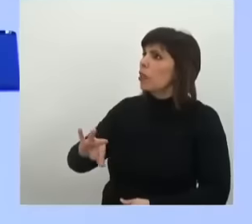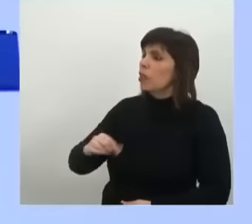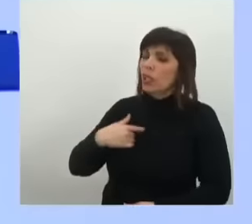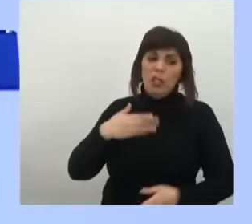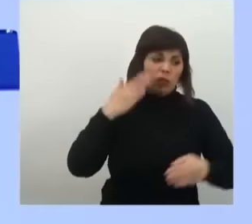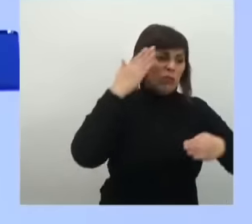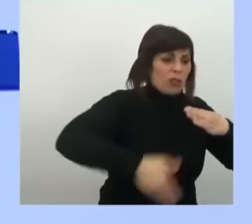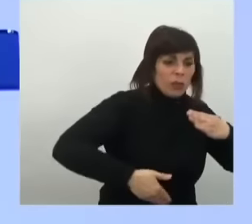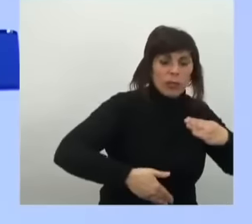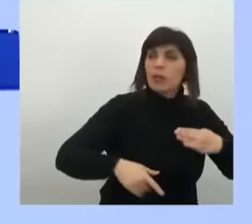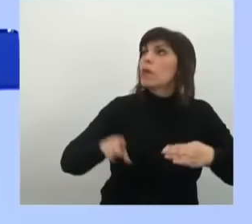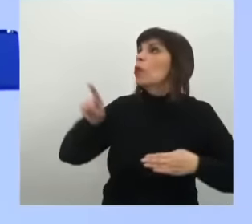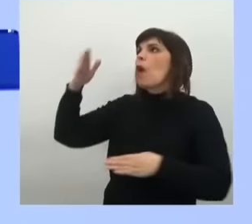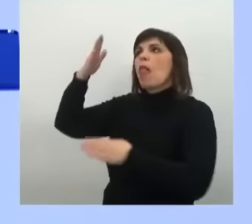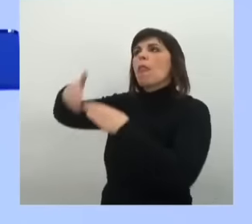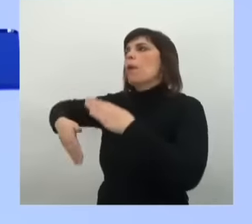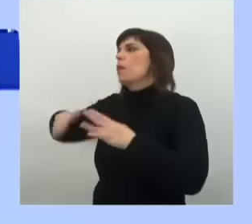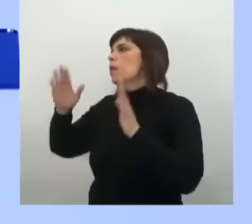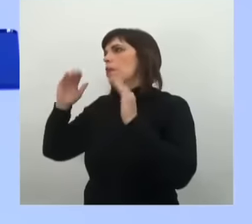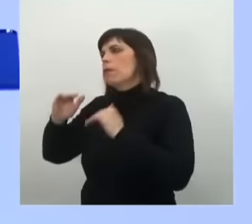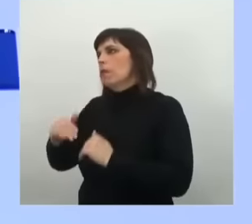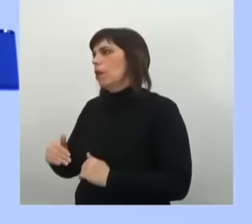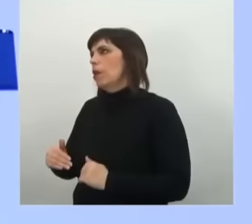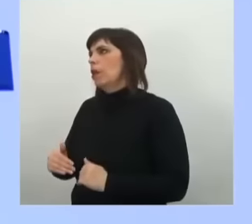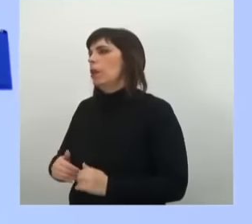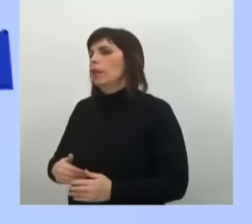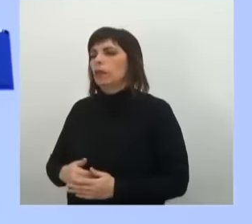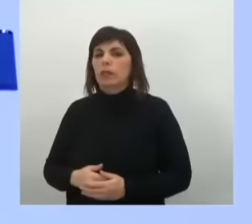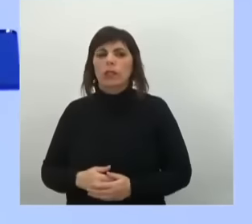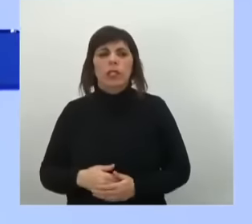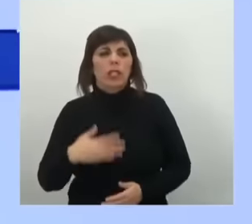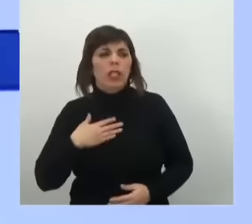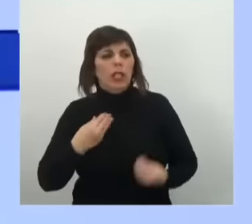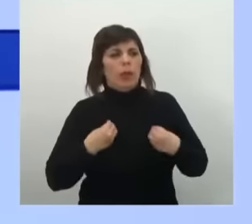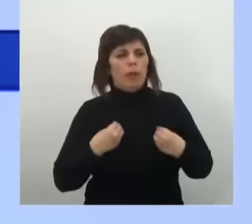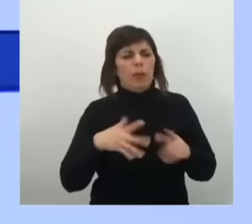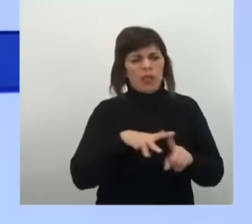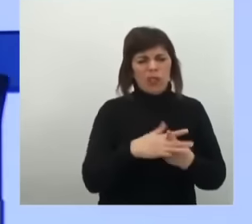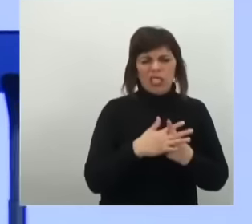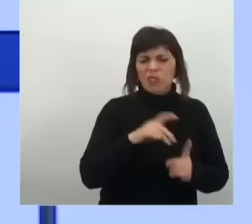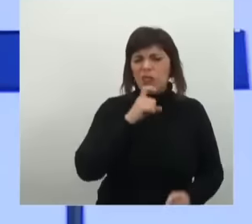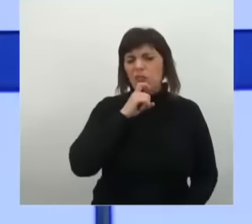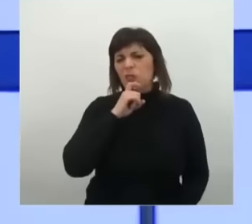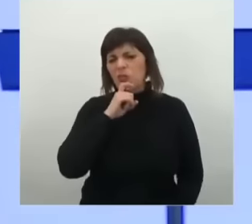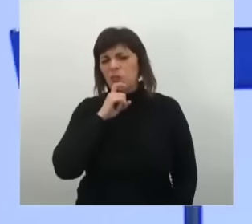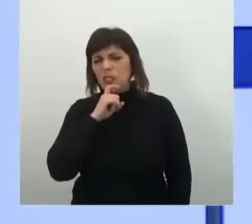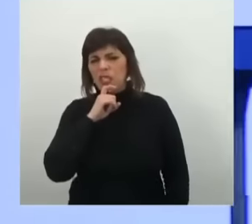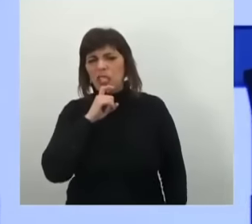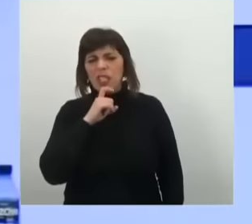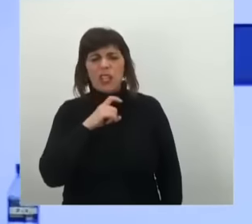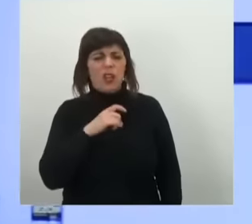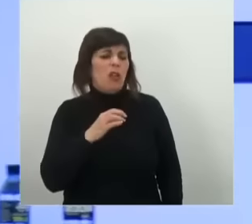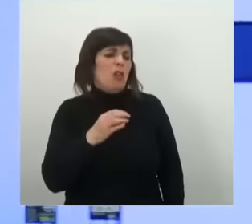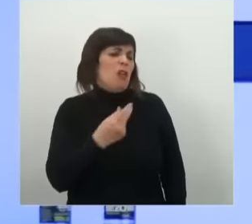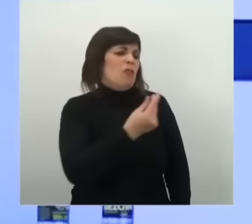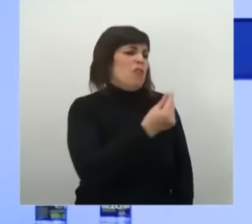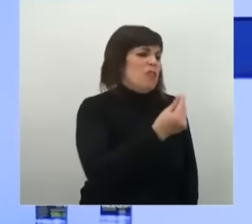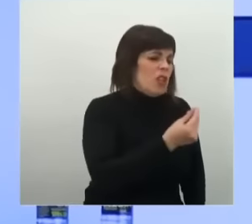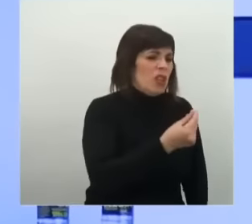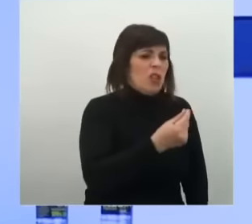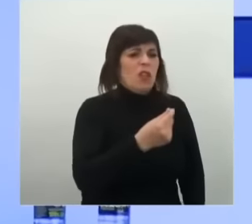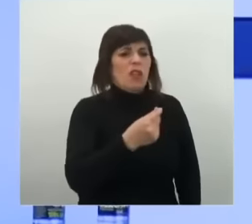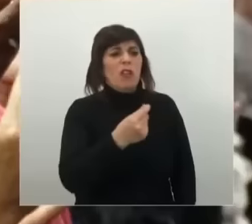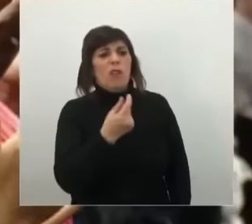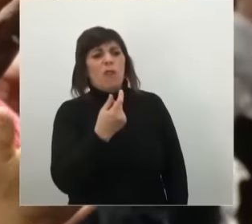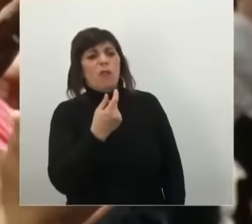necesito señor ver que esta tormenta que se levantó yo no sé si es una situación financiera una enfermedad